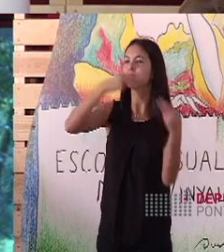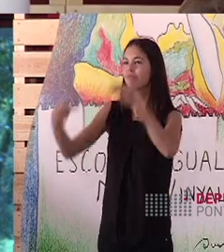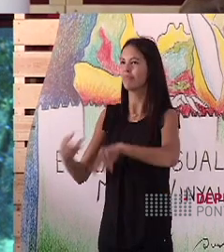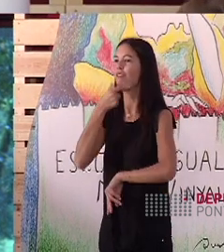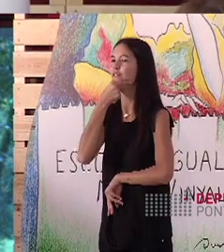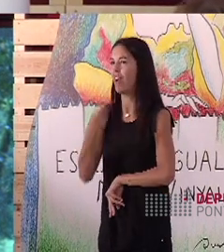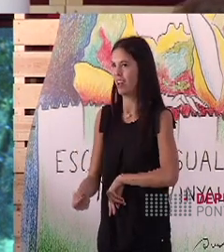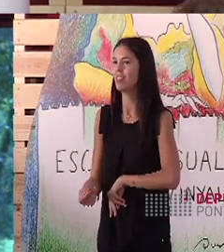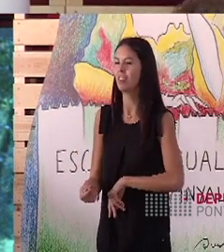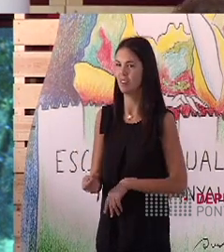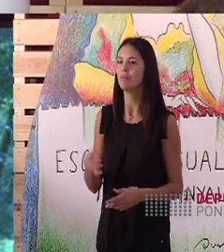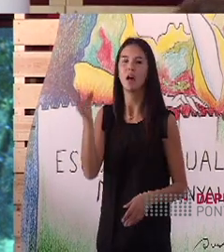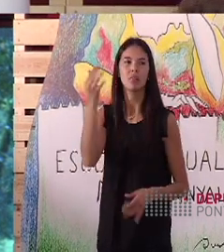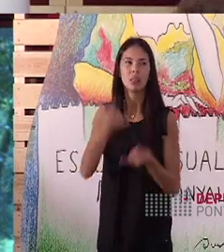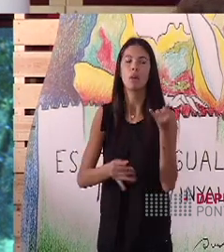mulleres